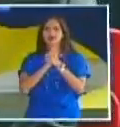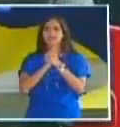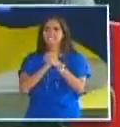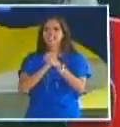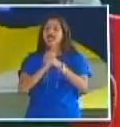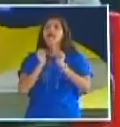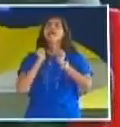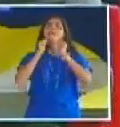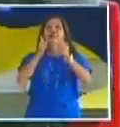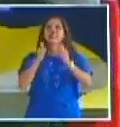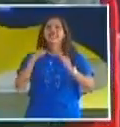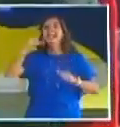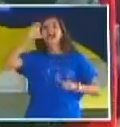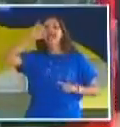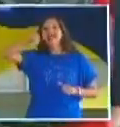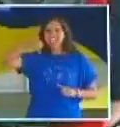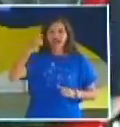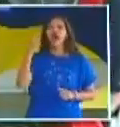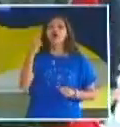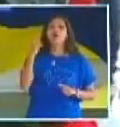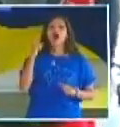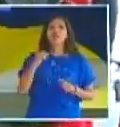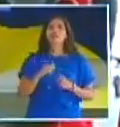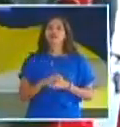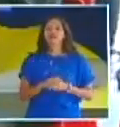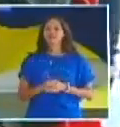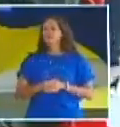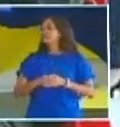encabezado por el compañero Elías Agua Milano.